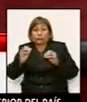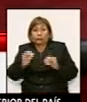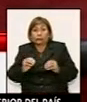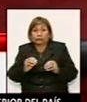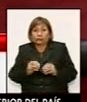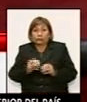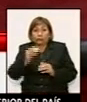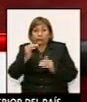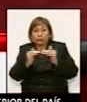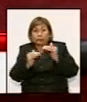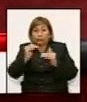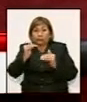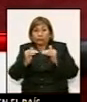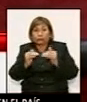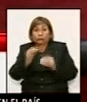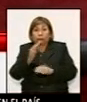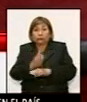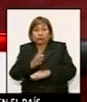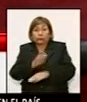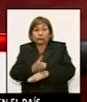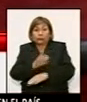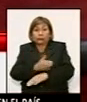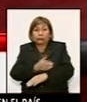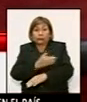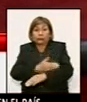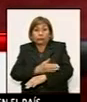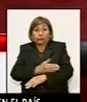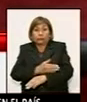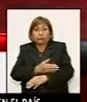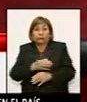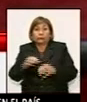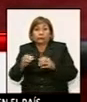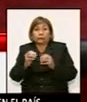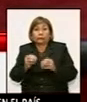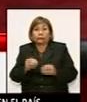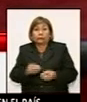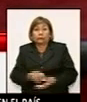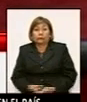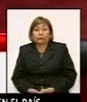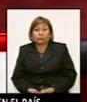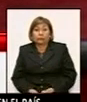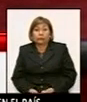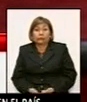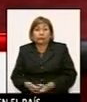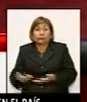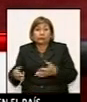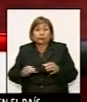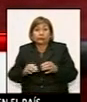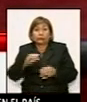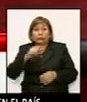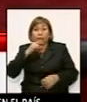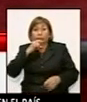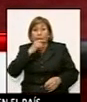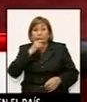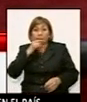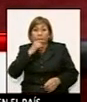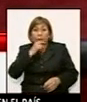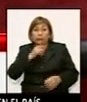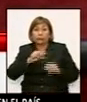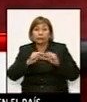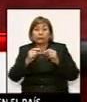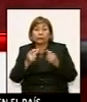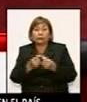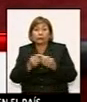forma gradual y progresiva, con énfasis en el ámbito de la violencia hacia las mujeres e integrantes del grupo